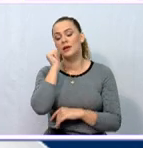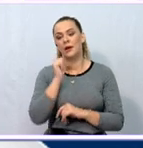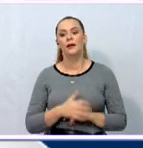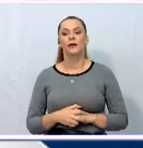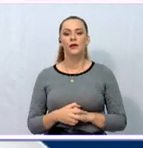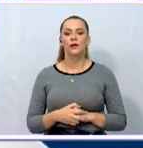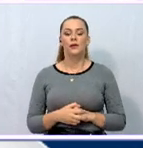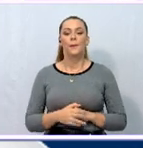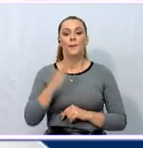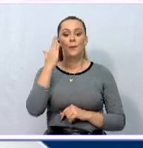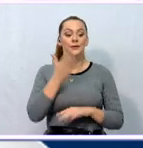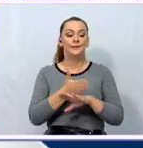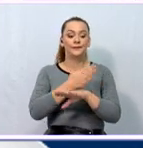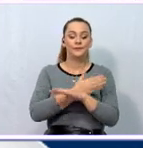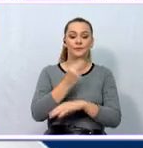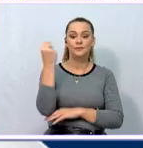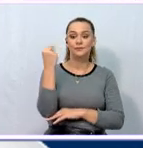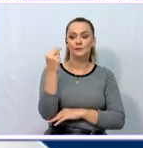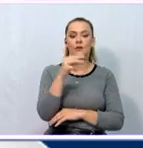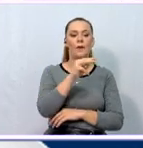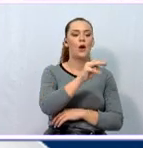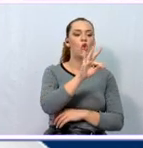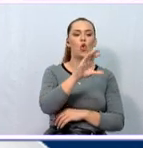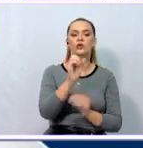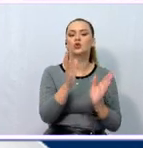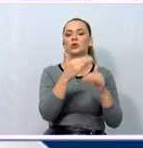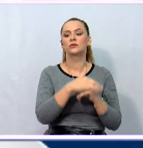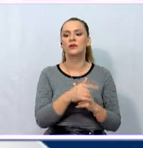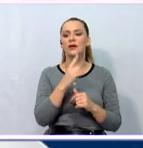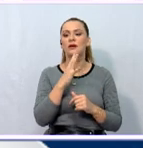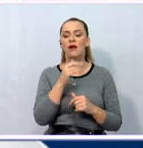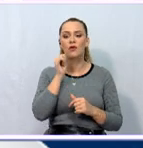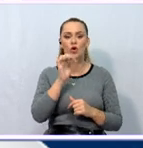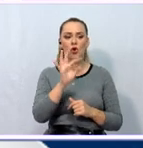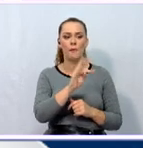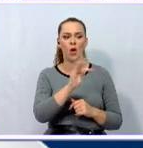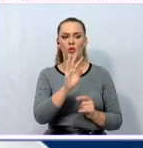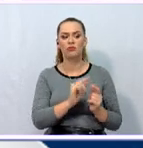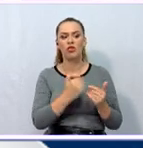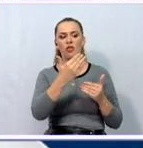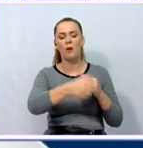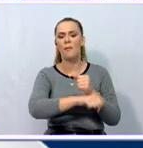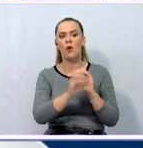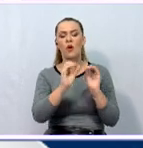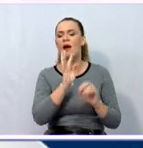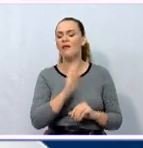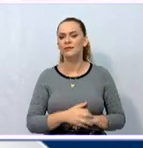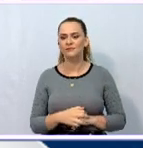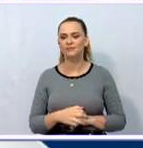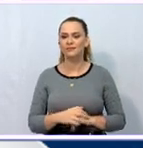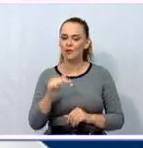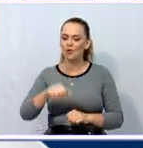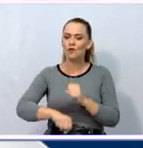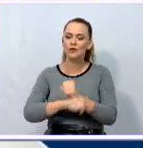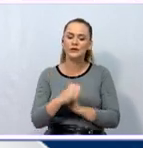porque en la previa la noticia fue Mariano Torres alguien habló de Mariano Torres después del partido de nadie el fútbol hoy es